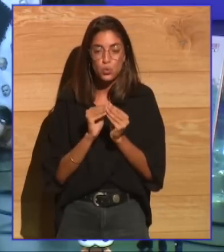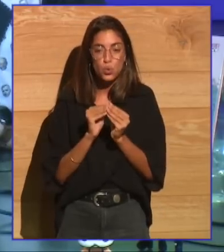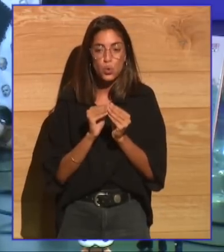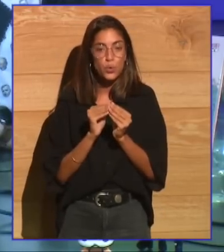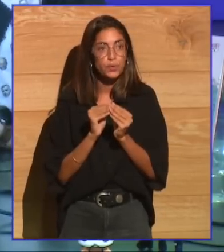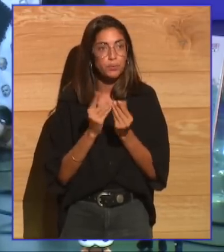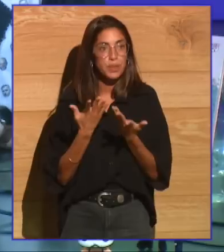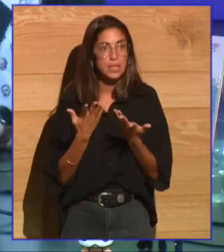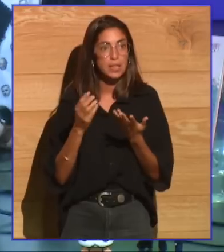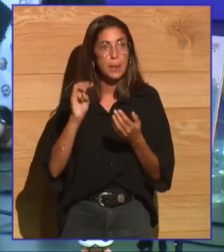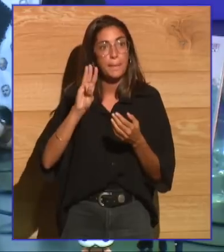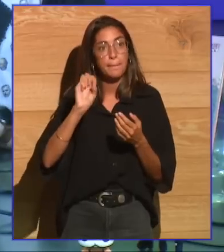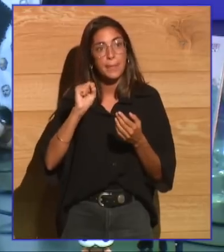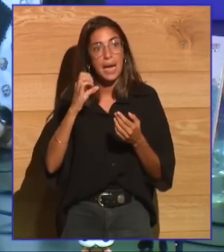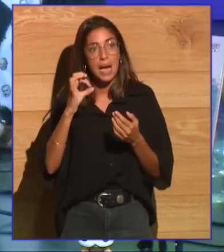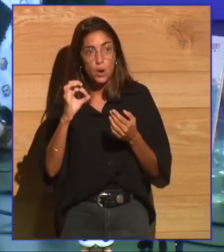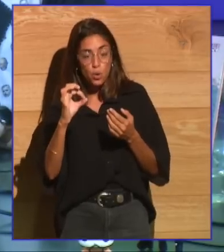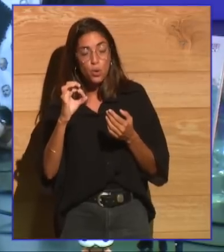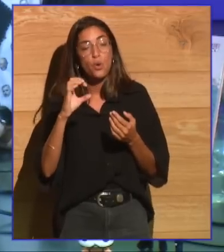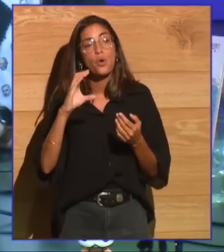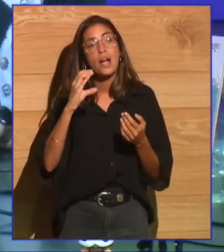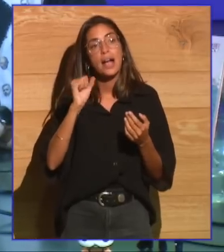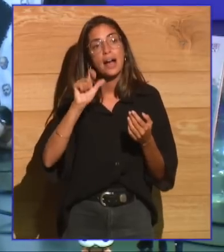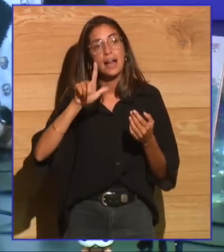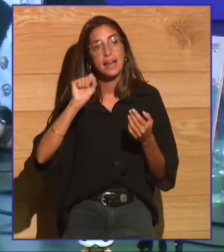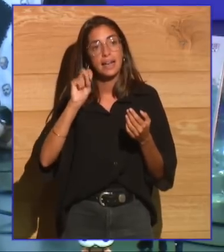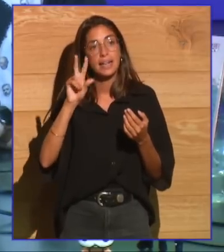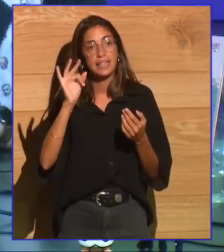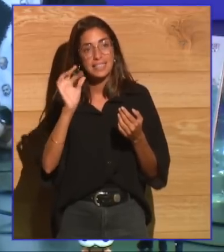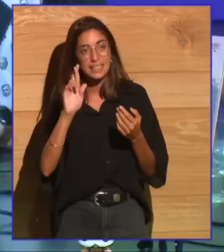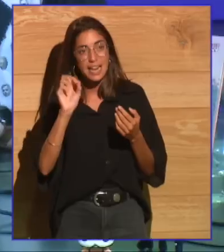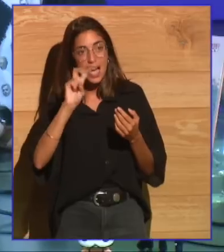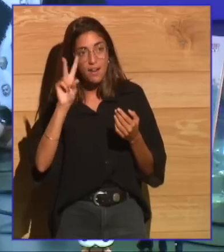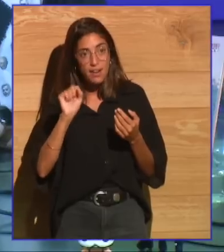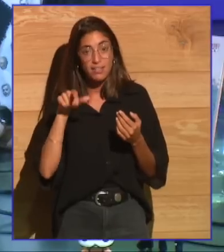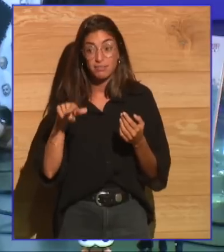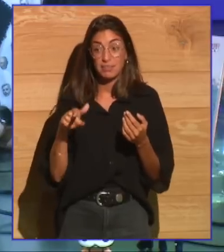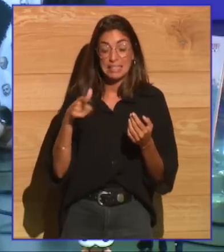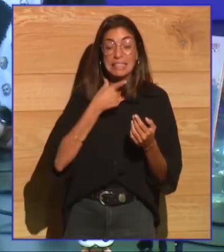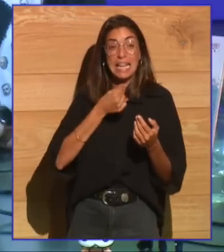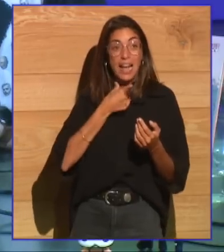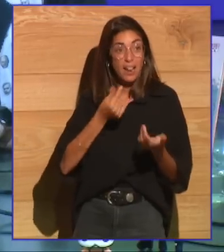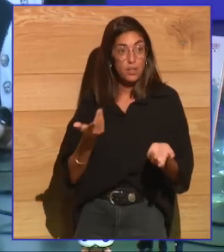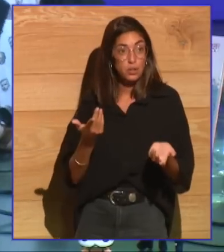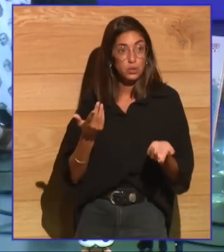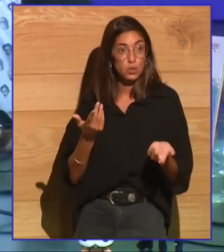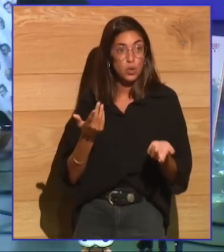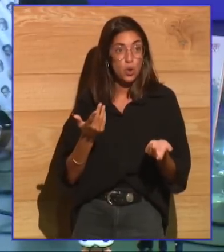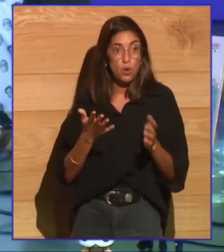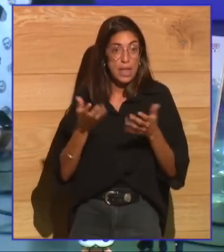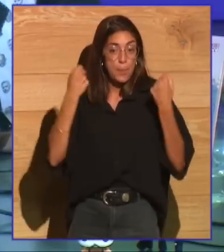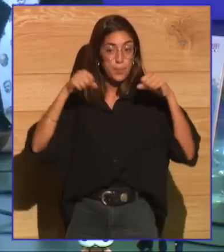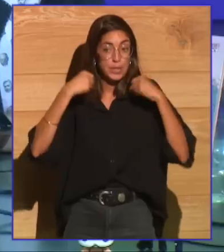paco calatrava que haga de que haga de té es gracioso y como alguien como yo como como vendes esa moto como ver